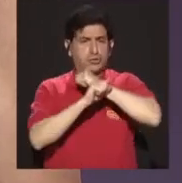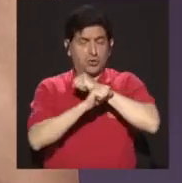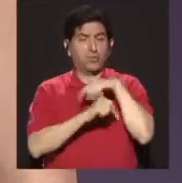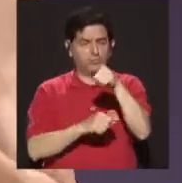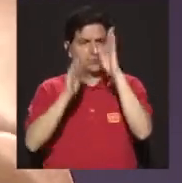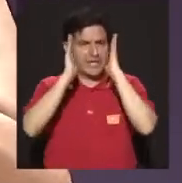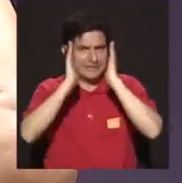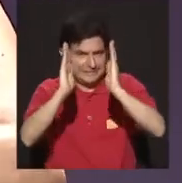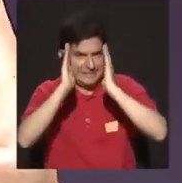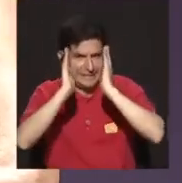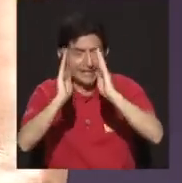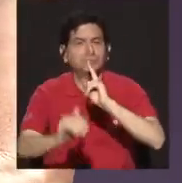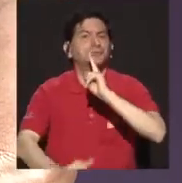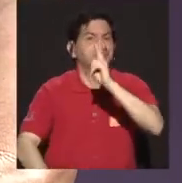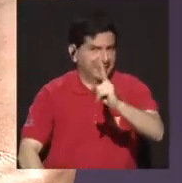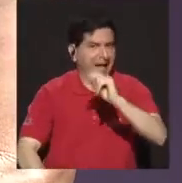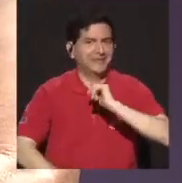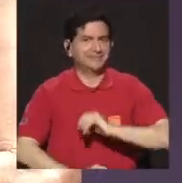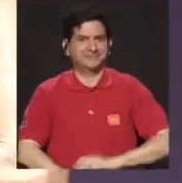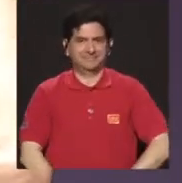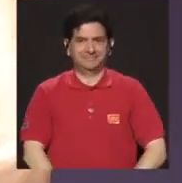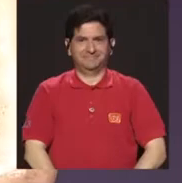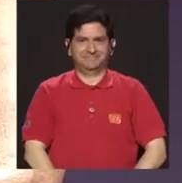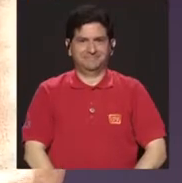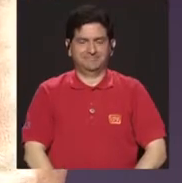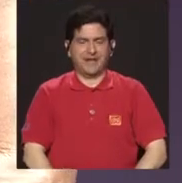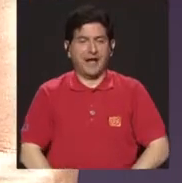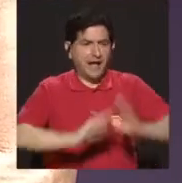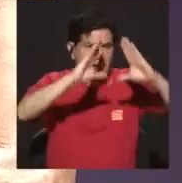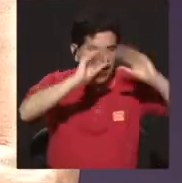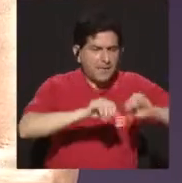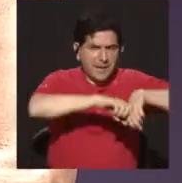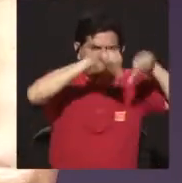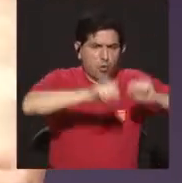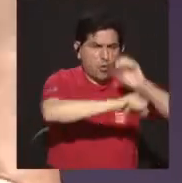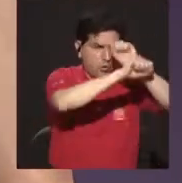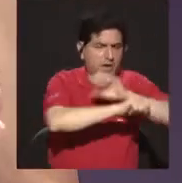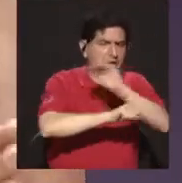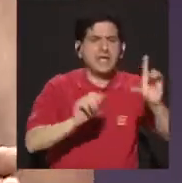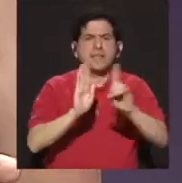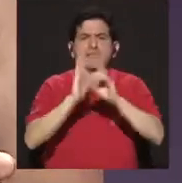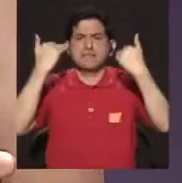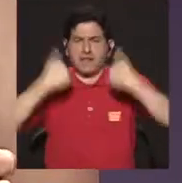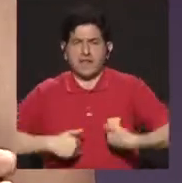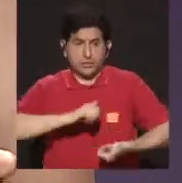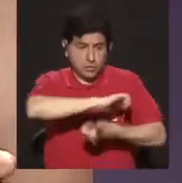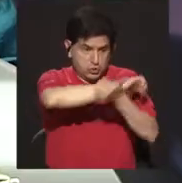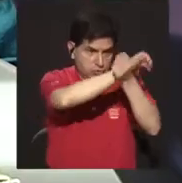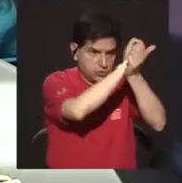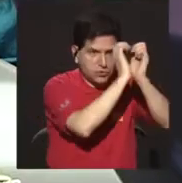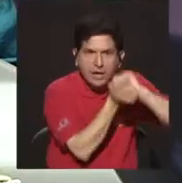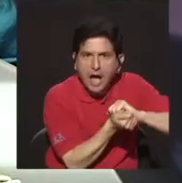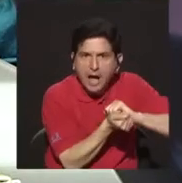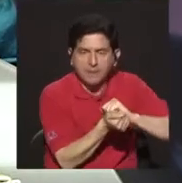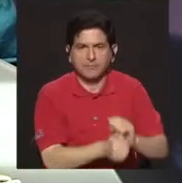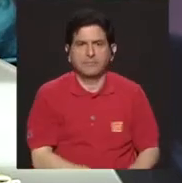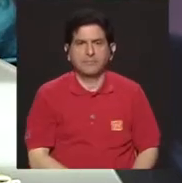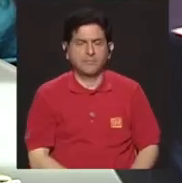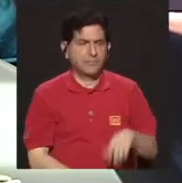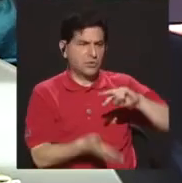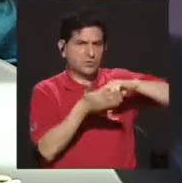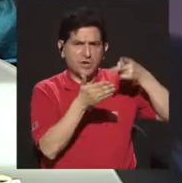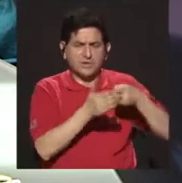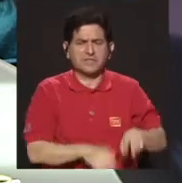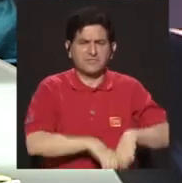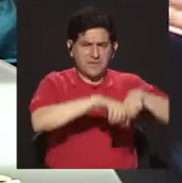poniendo mucha atención a este sobre el apagón y los derechos humanos o sea ese cambio esta transición de lo